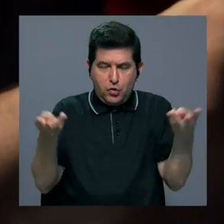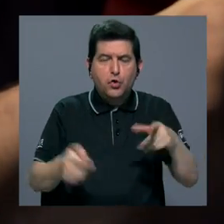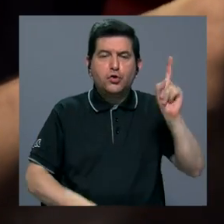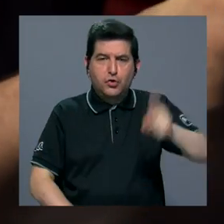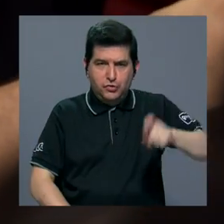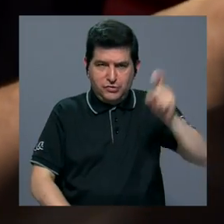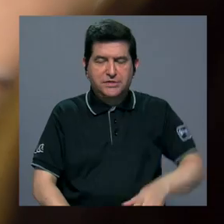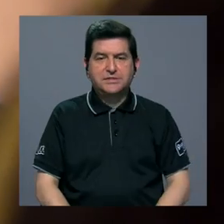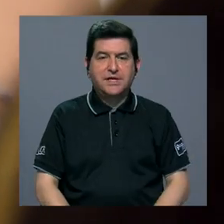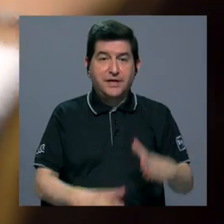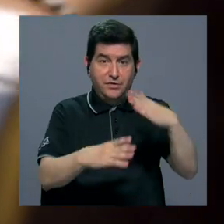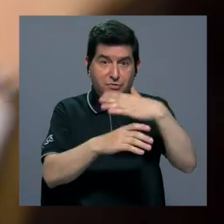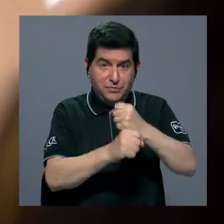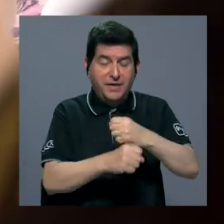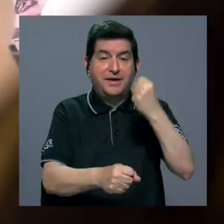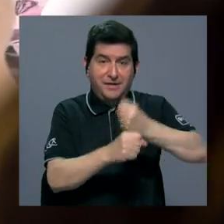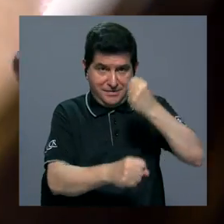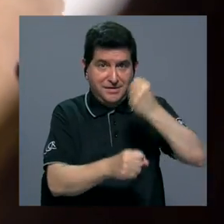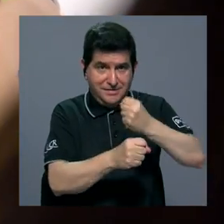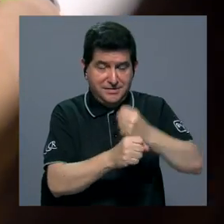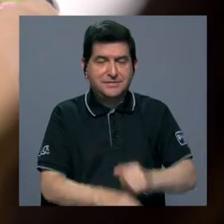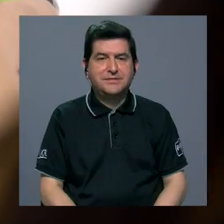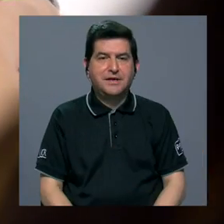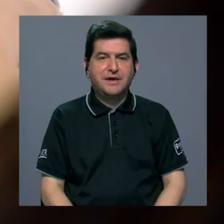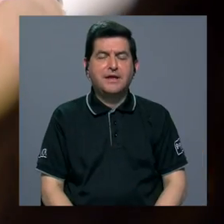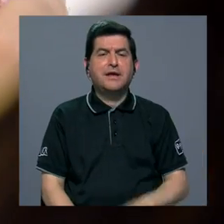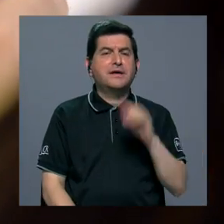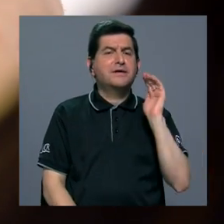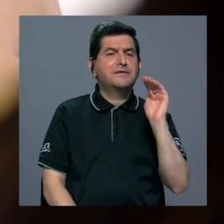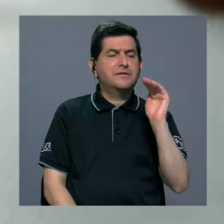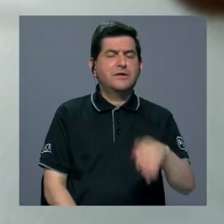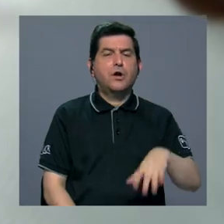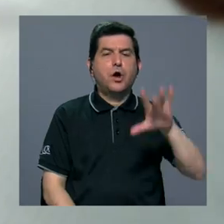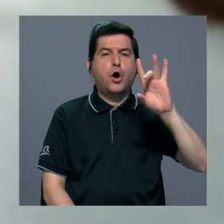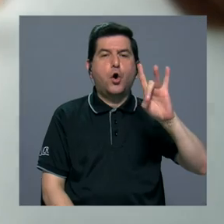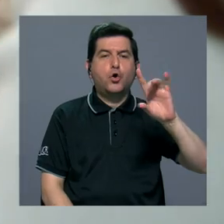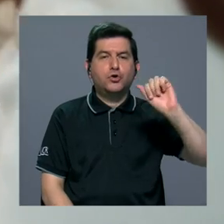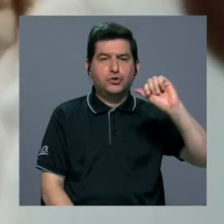materiales necesarios para la ejecución de la obra y será anunciada el